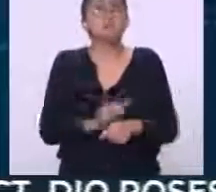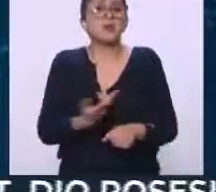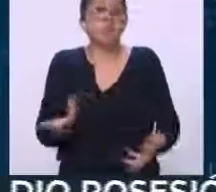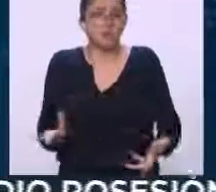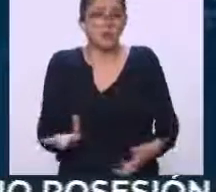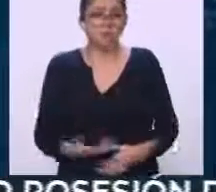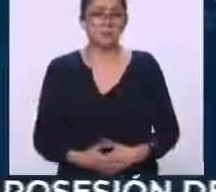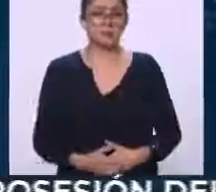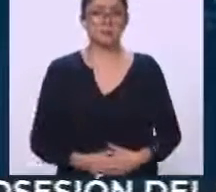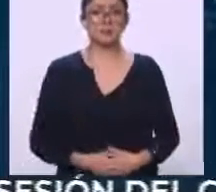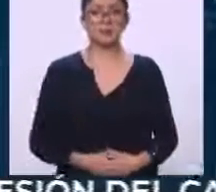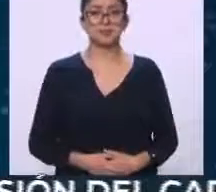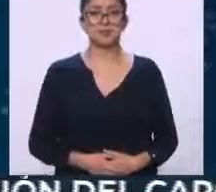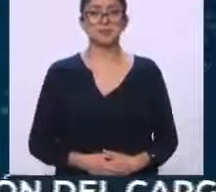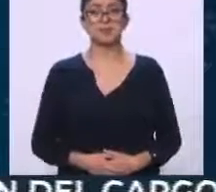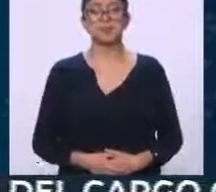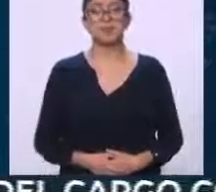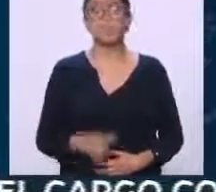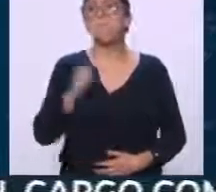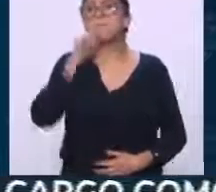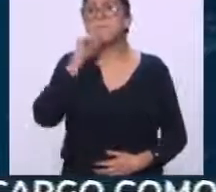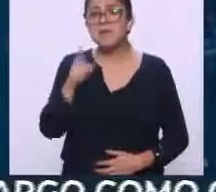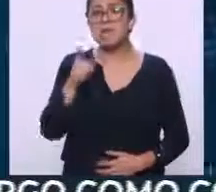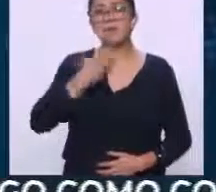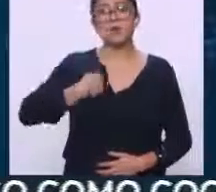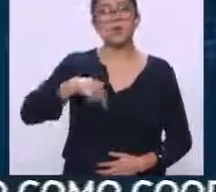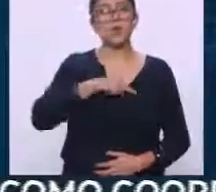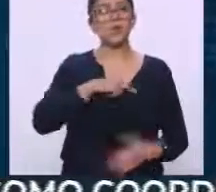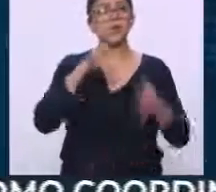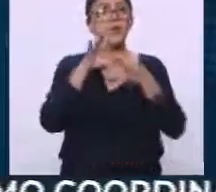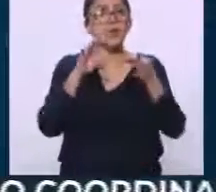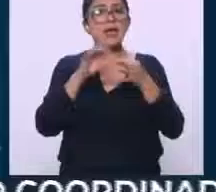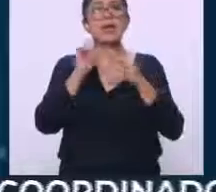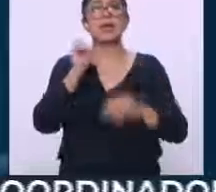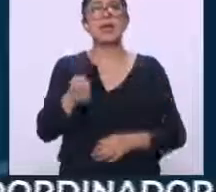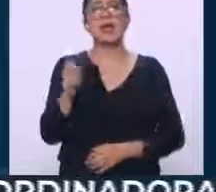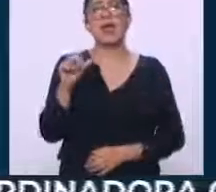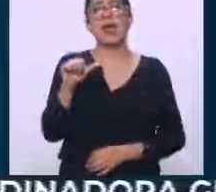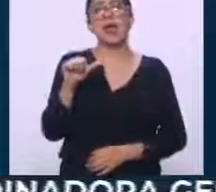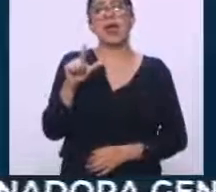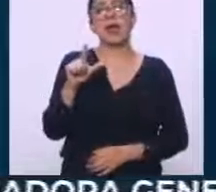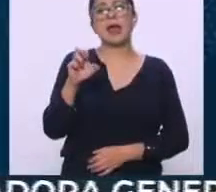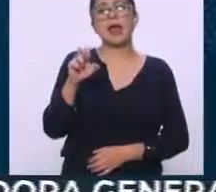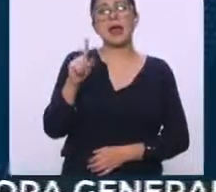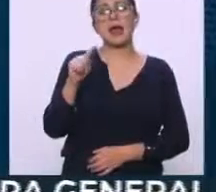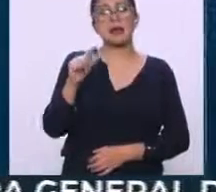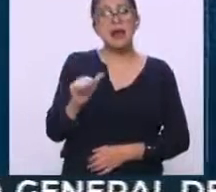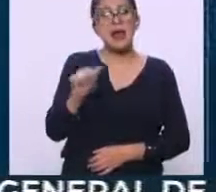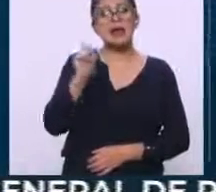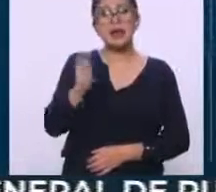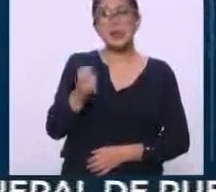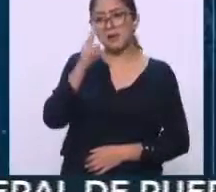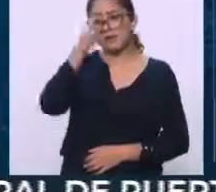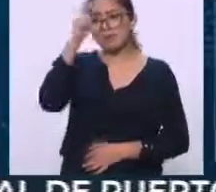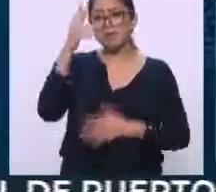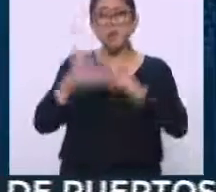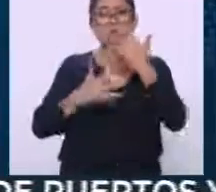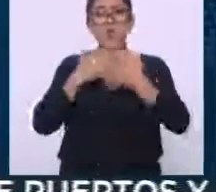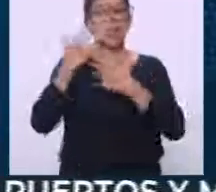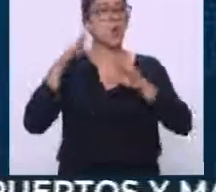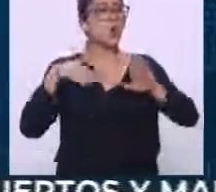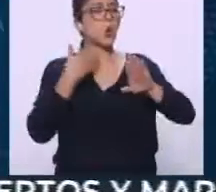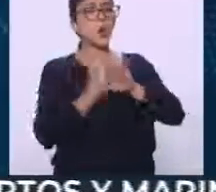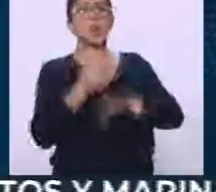también hablamos de la alerta de violencia de género y de cómo pues se quedó estancada, ¿no? Y